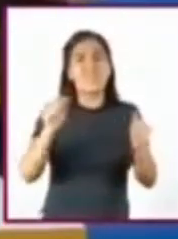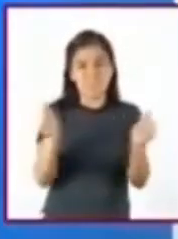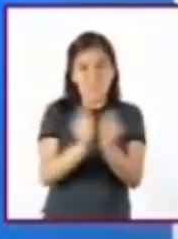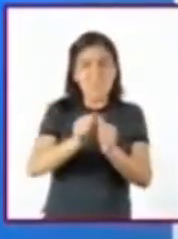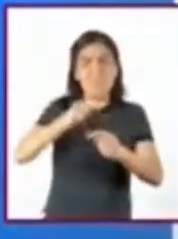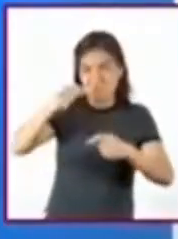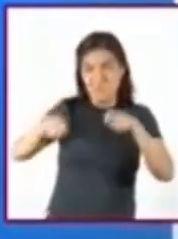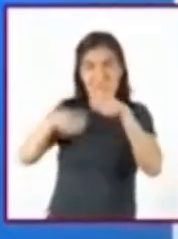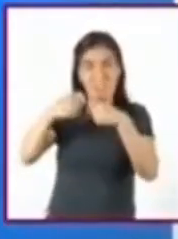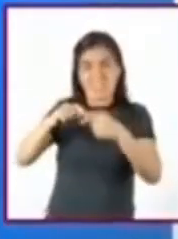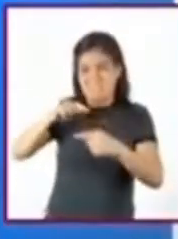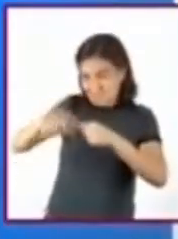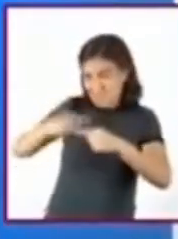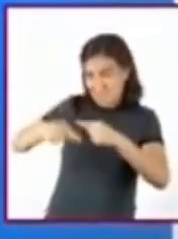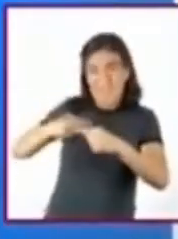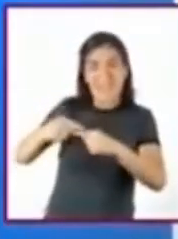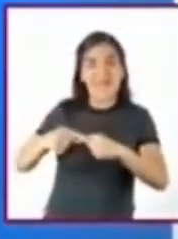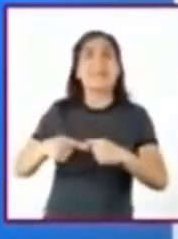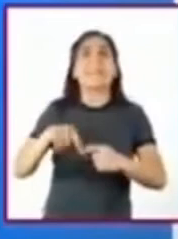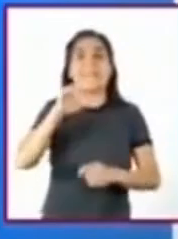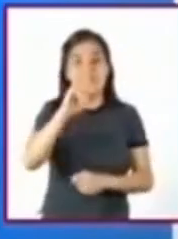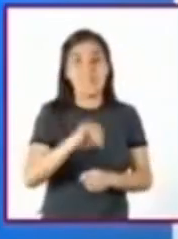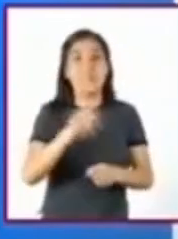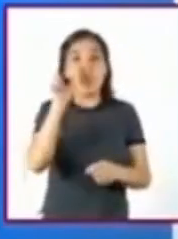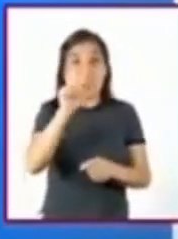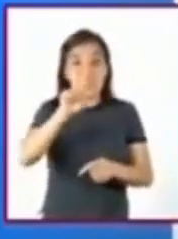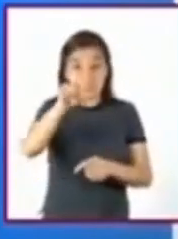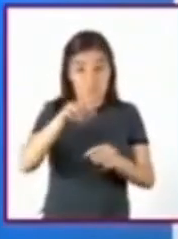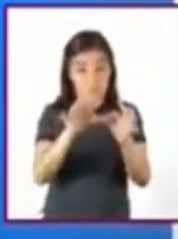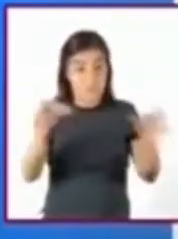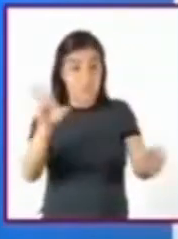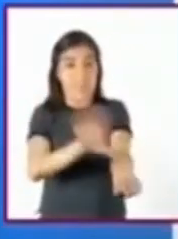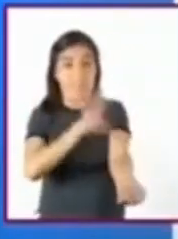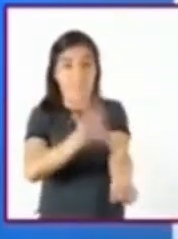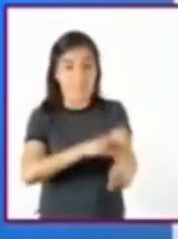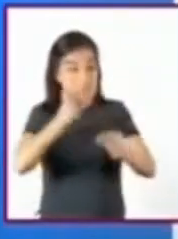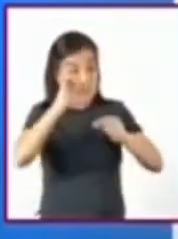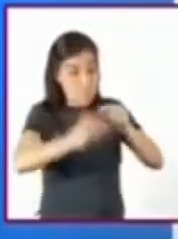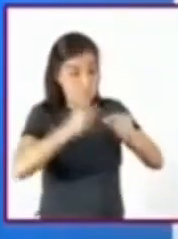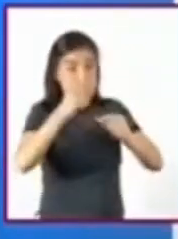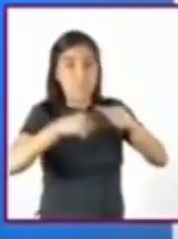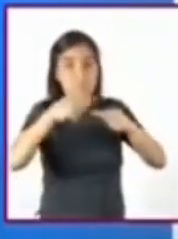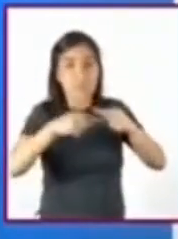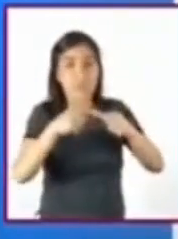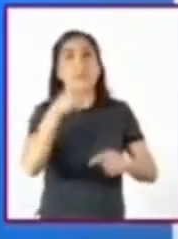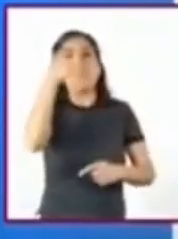plástico? Así es. Cubrir un cable conductor con un material dieléctrico